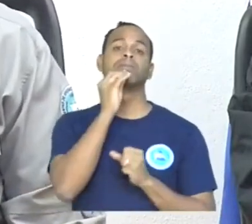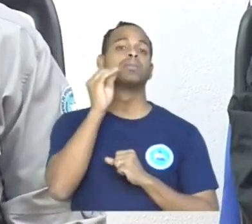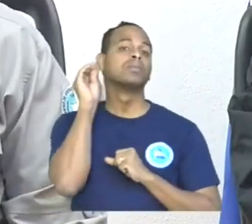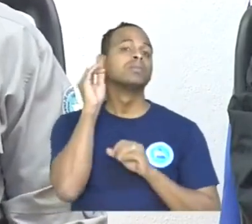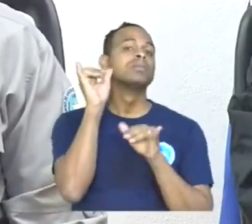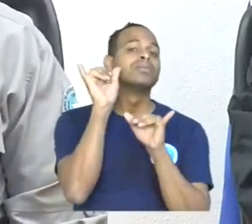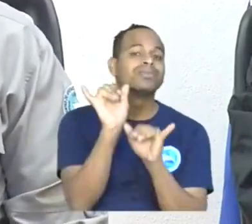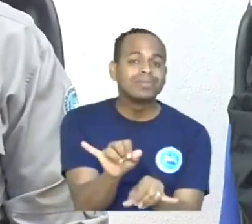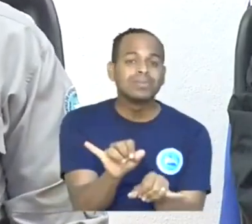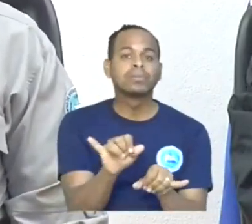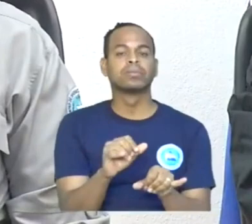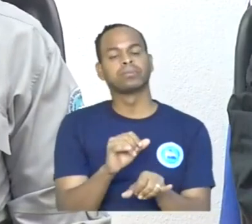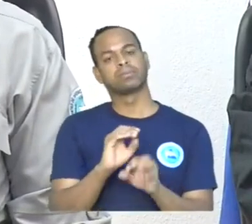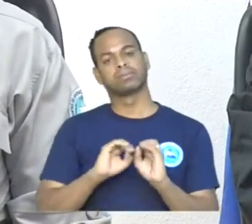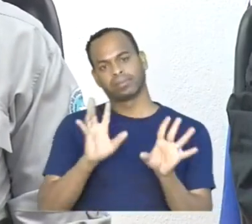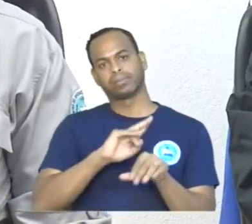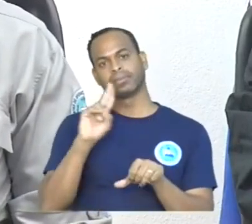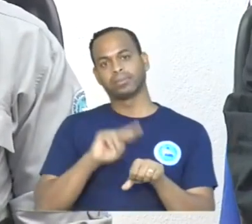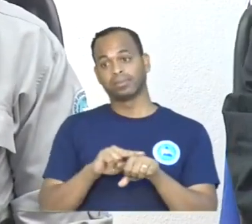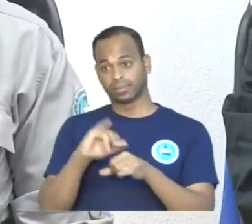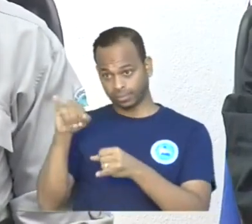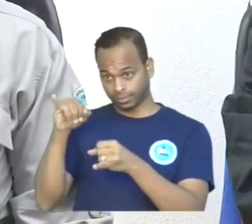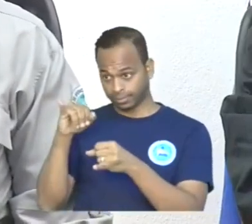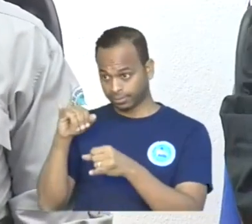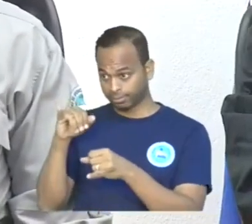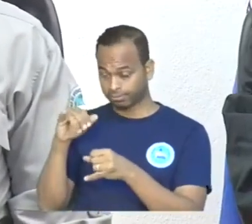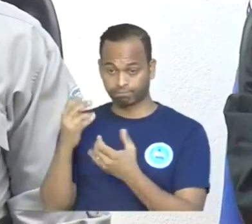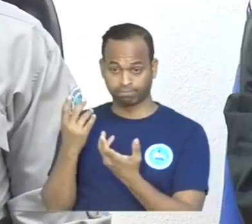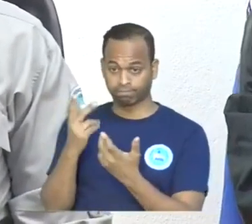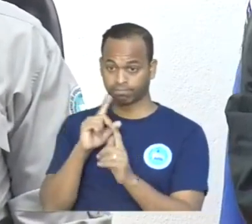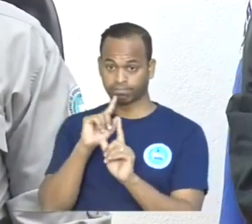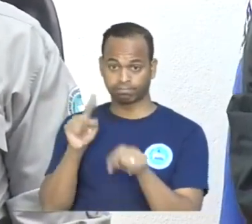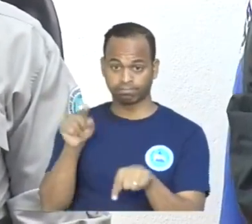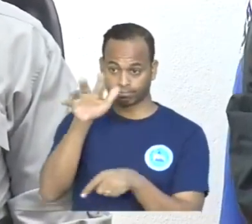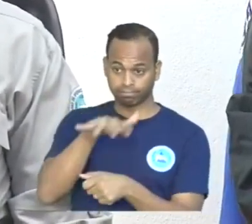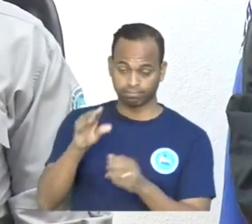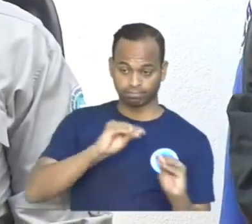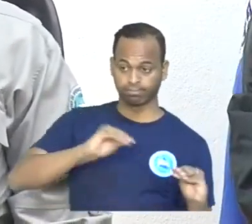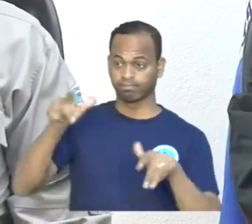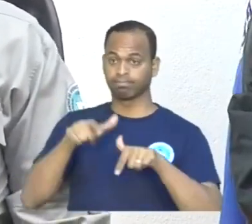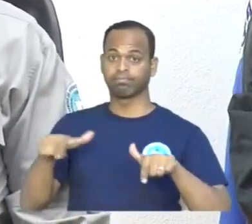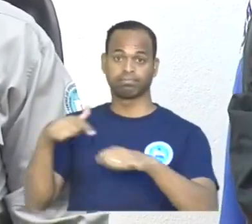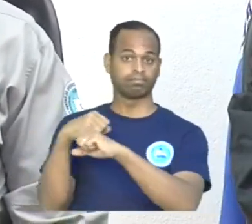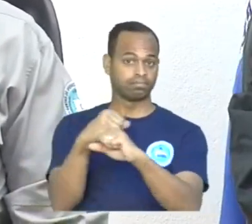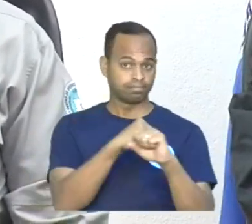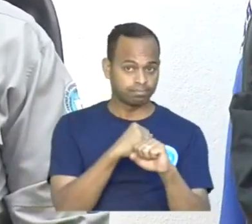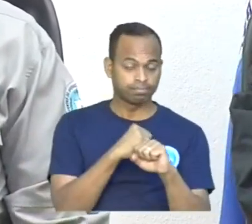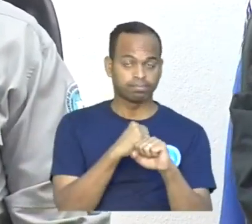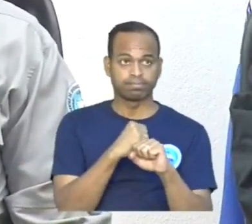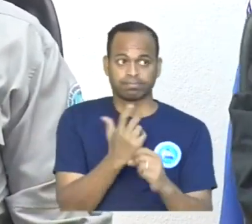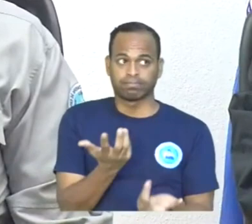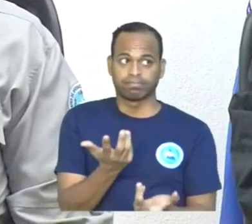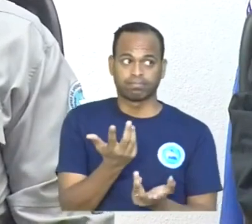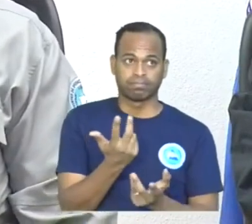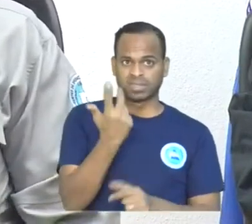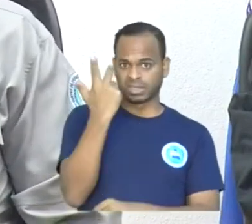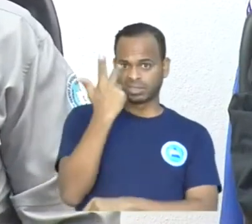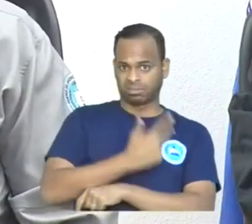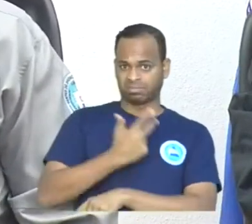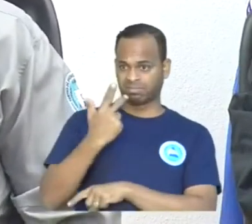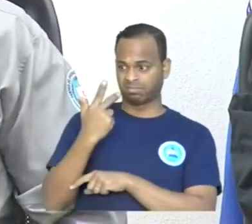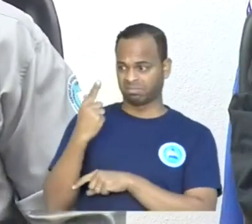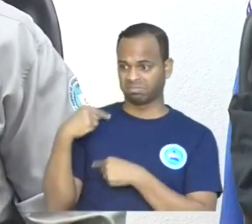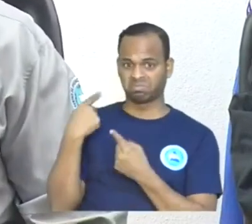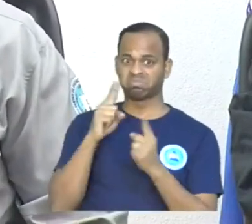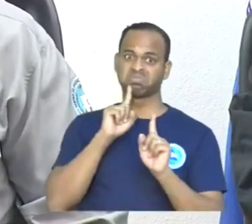casa. Y naturalmente las instituciones que tienen que ver con el tema de las evacuaciones, desde hace 3 días